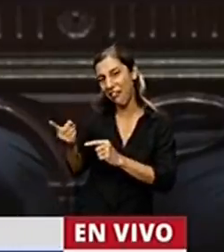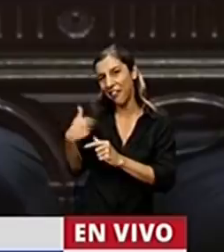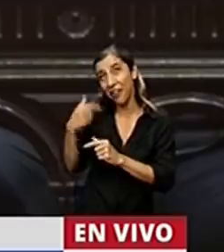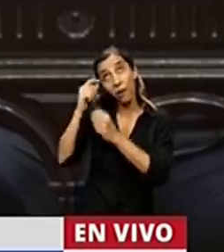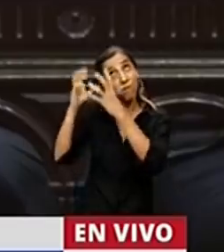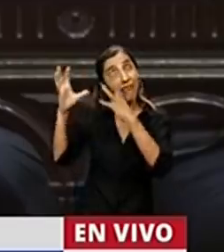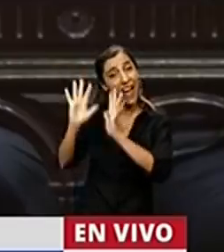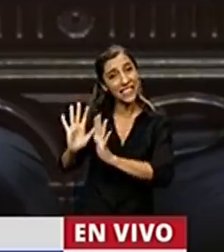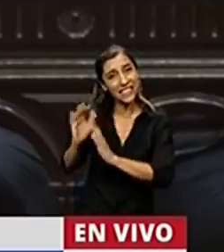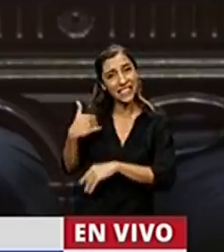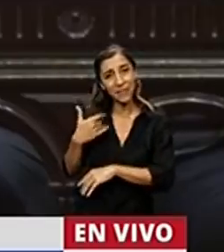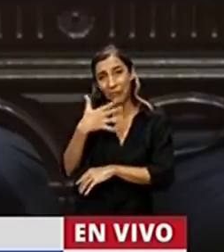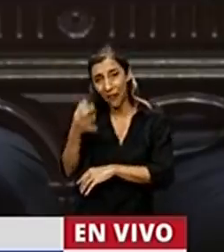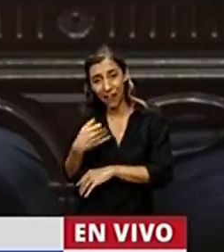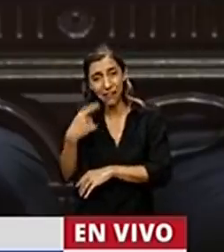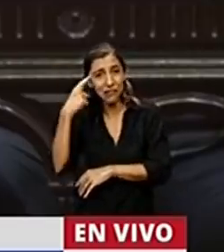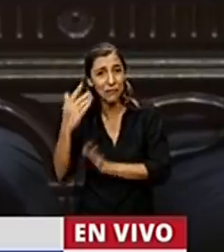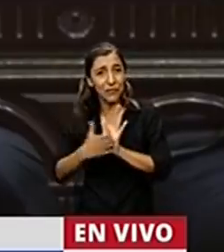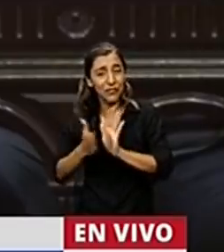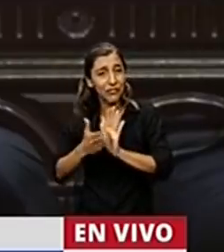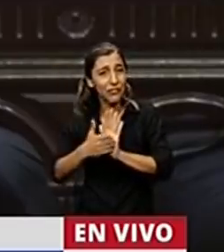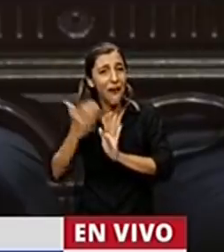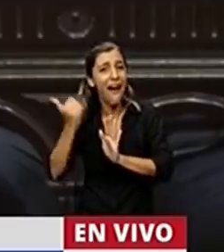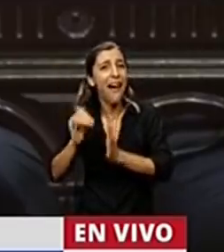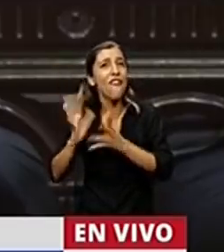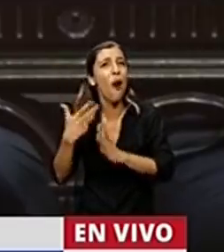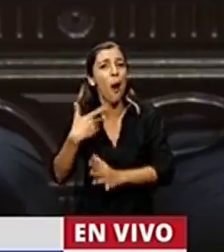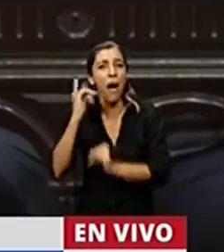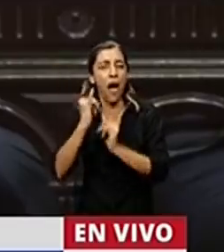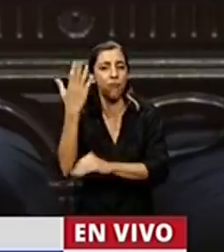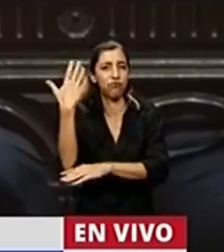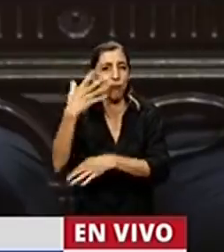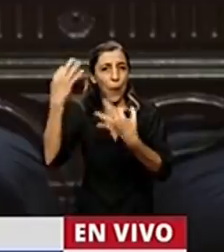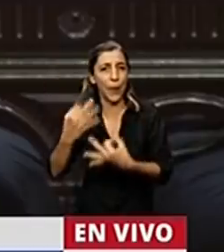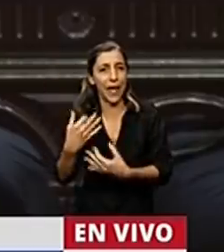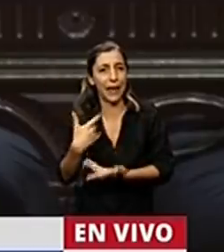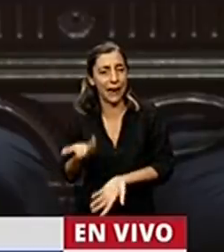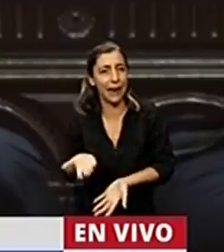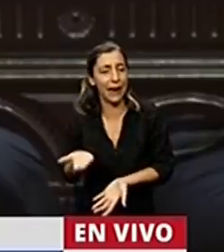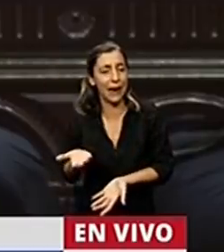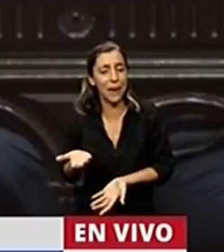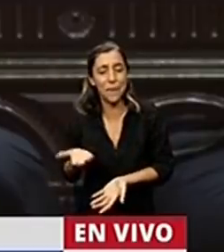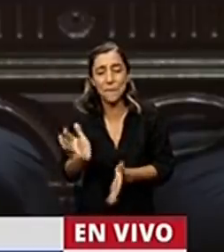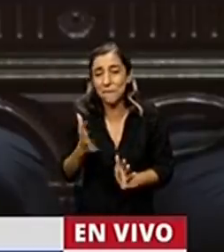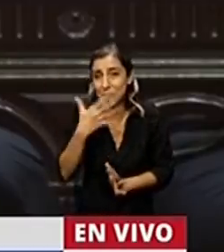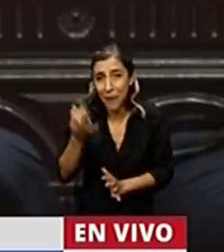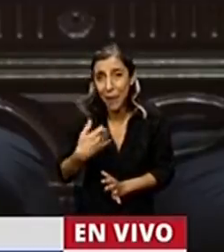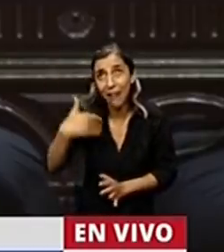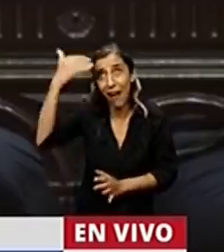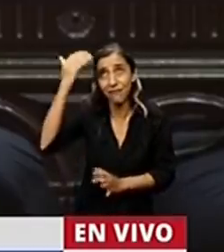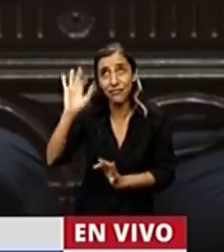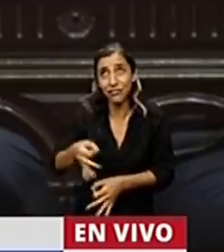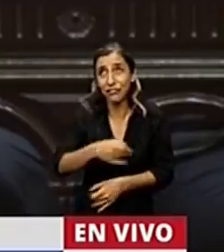yo creo que hay mejores argumentos que traer una piedra, pero como sabía que iba a traer una piedra, porque se han vuelto muy previsibles, porque su